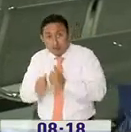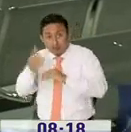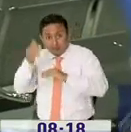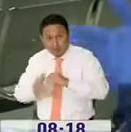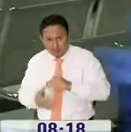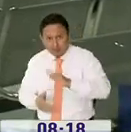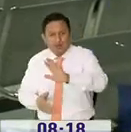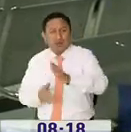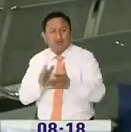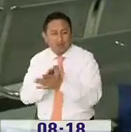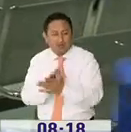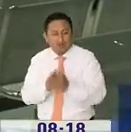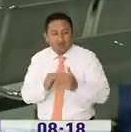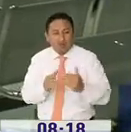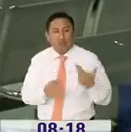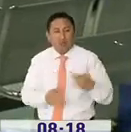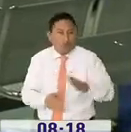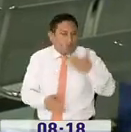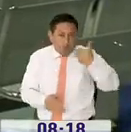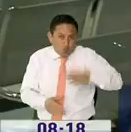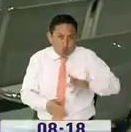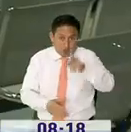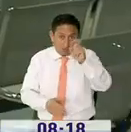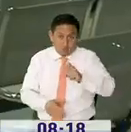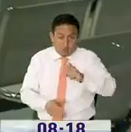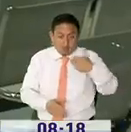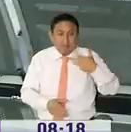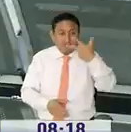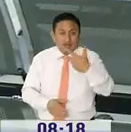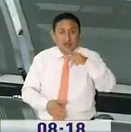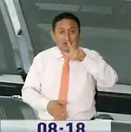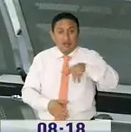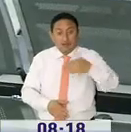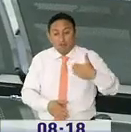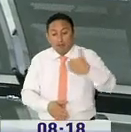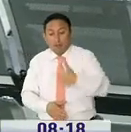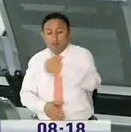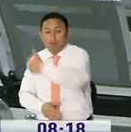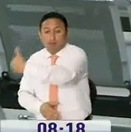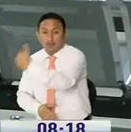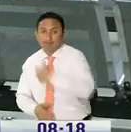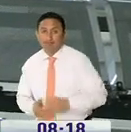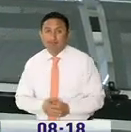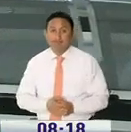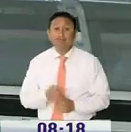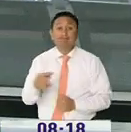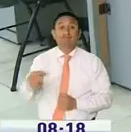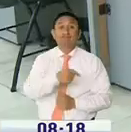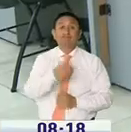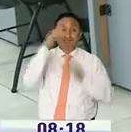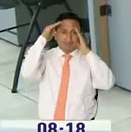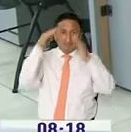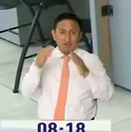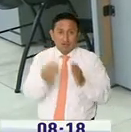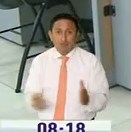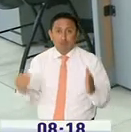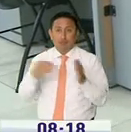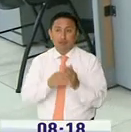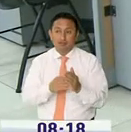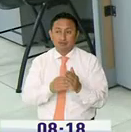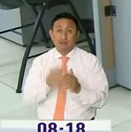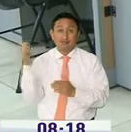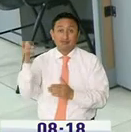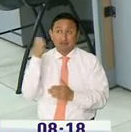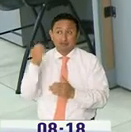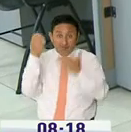días, va a tener vigencia para cualquier trámite que el ciudadano tenga. La atención de las ventanillas del Registro Civil se reanudará al